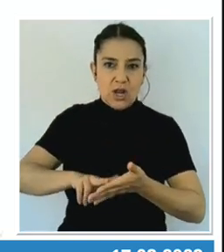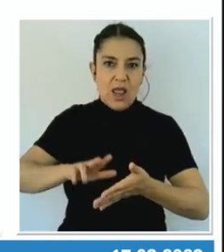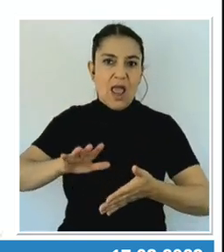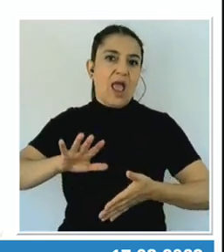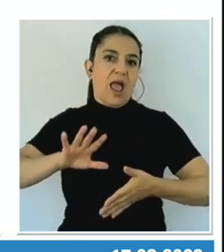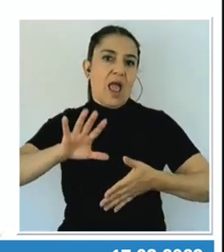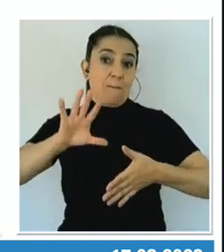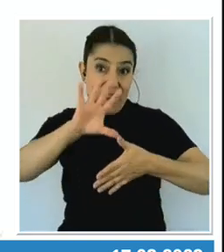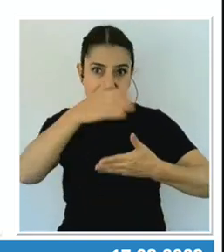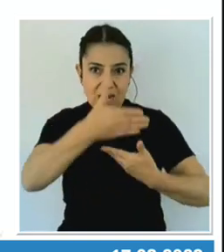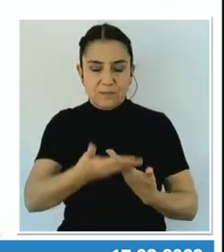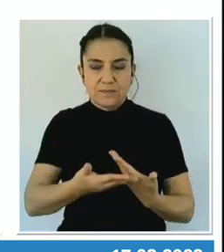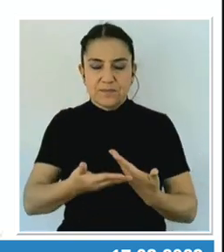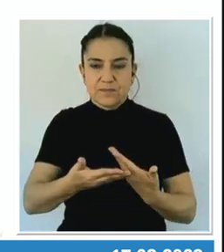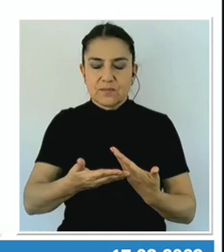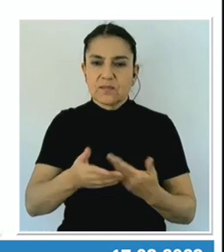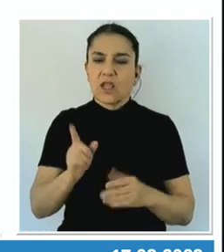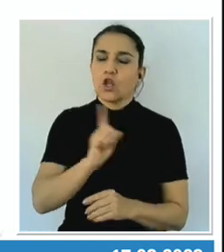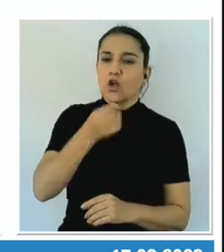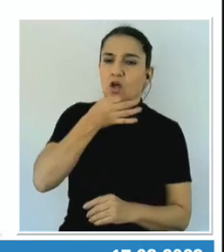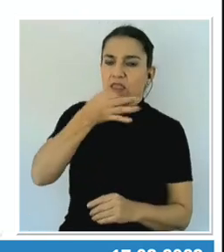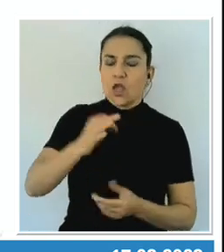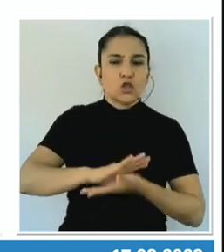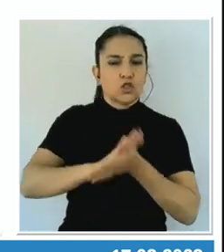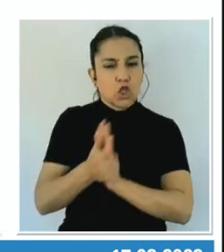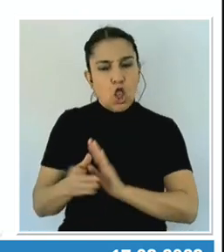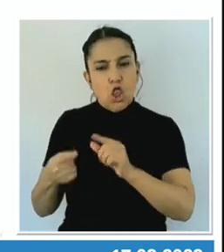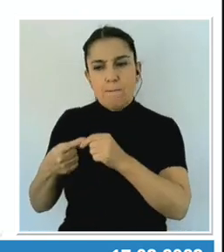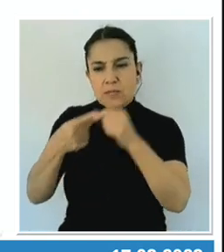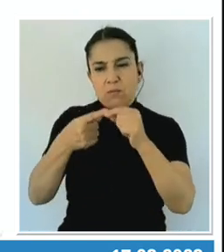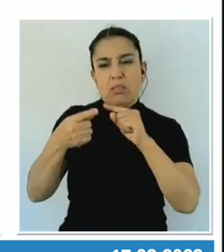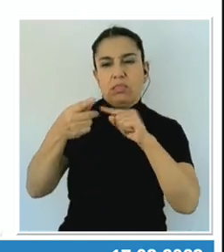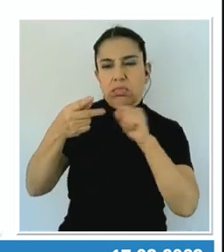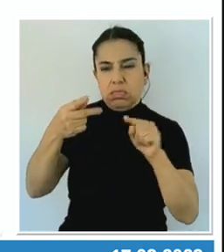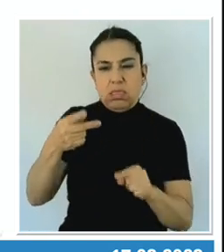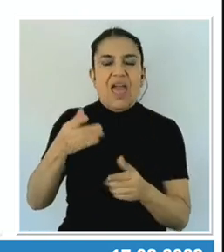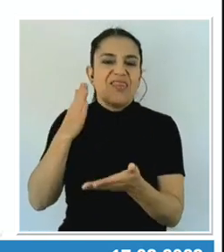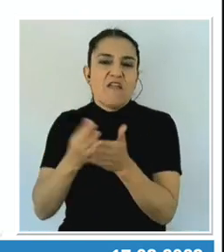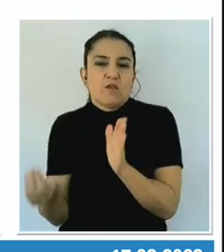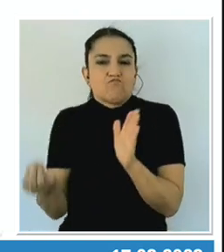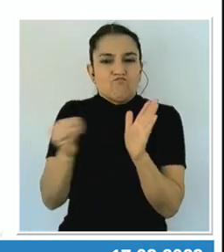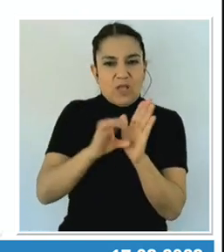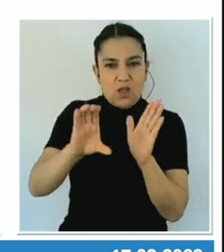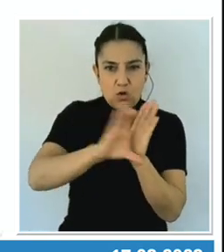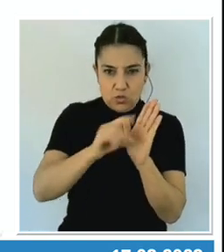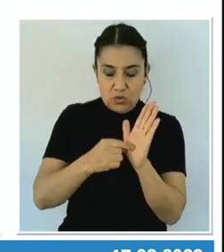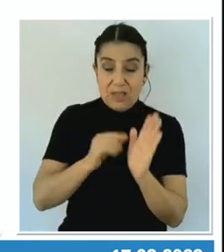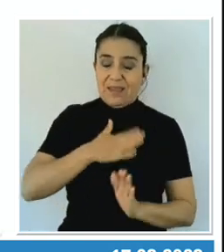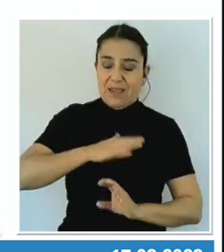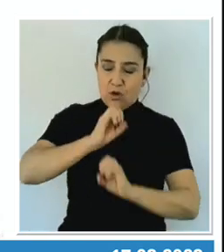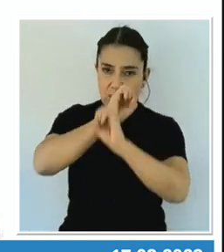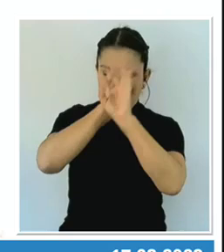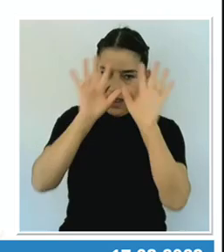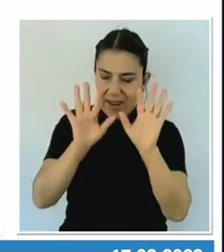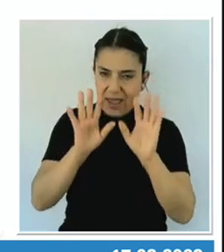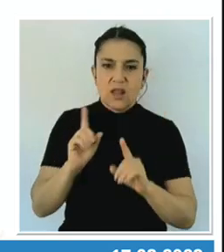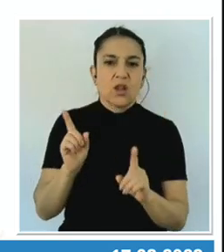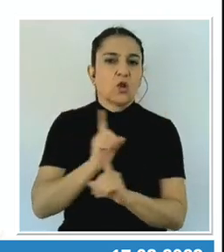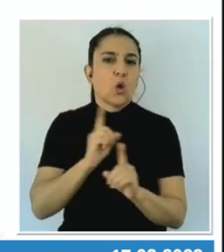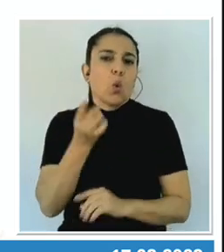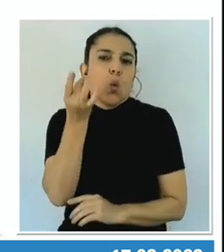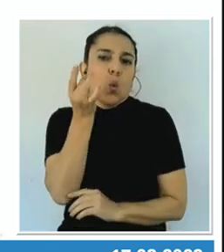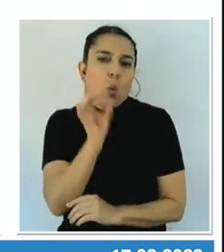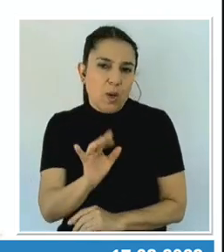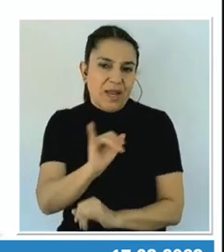Por supuesto, no digo que todos estos principios tengan que constitucionalizarse, ¿no? Quiero aclarar, ¿no? Ni que haya una única forma